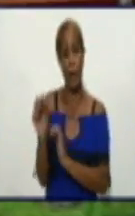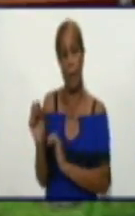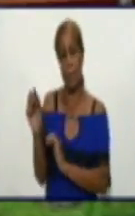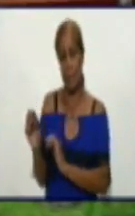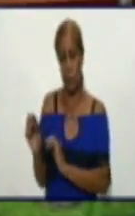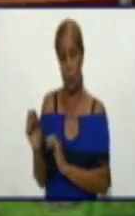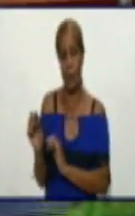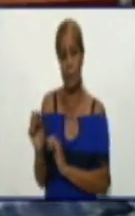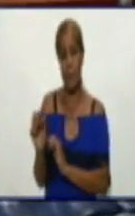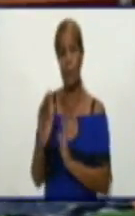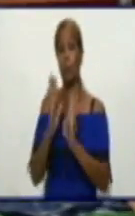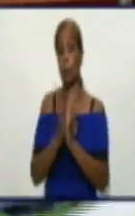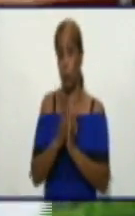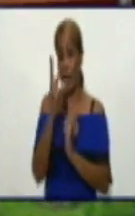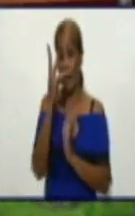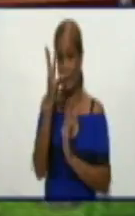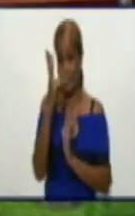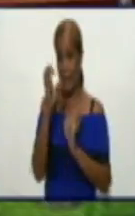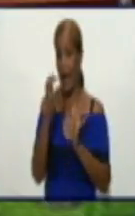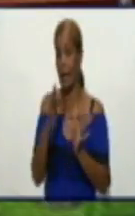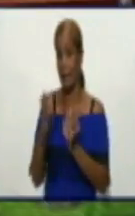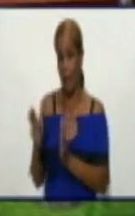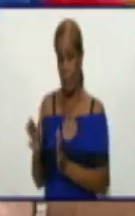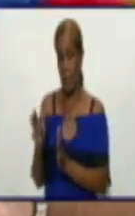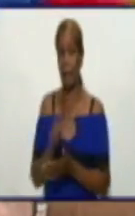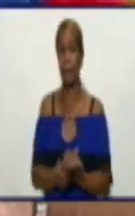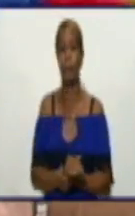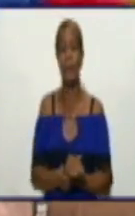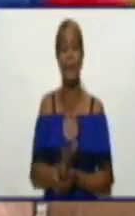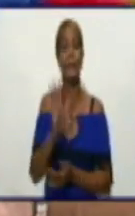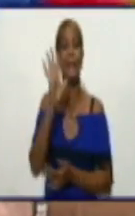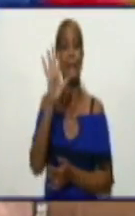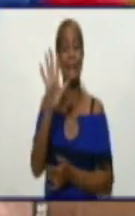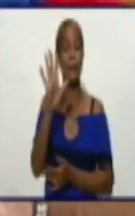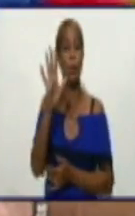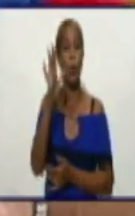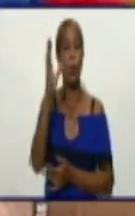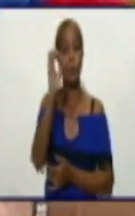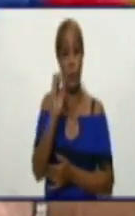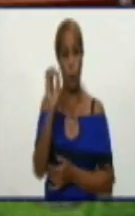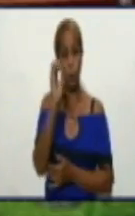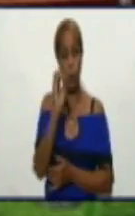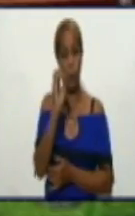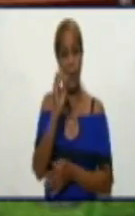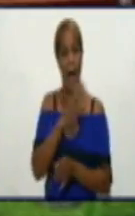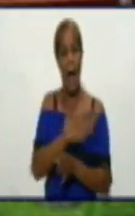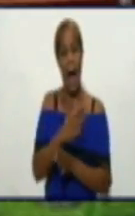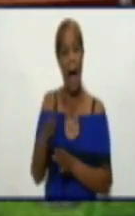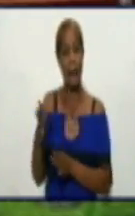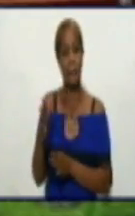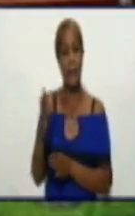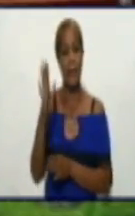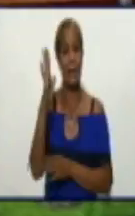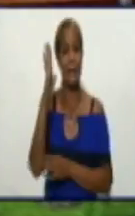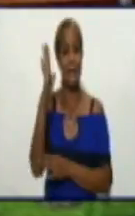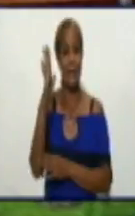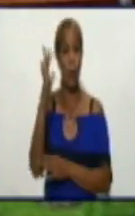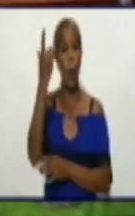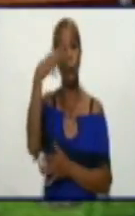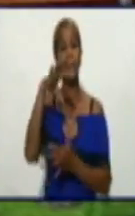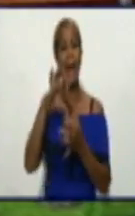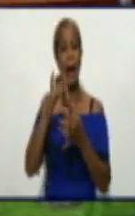en esa tercera etapa. Vamos a repetir la fecha, es del 5 de octubre al 5 de agosto del 2022. De 2022, es decir, por